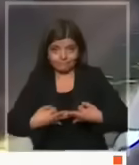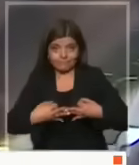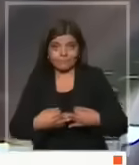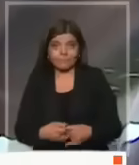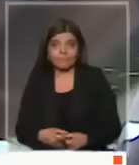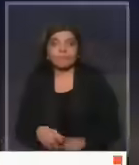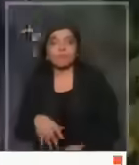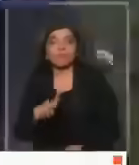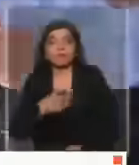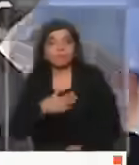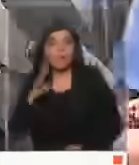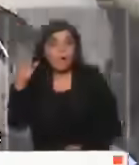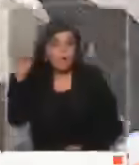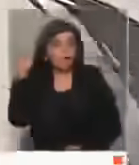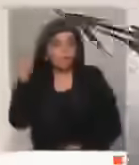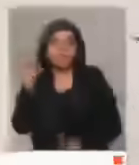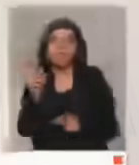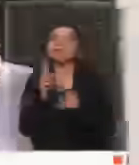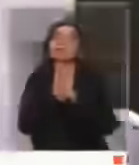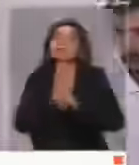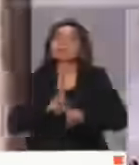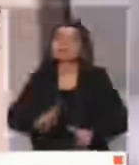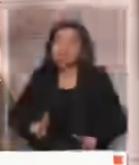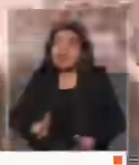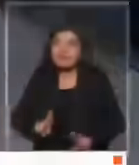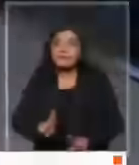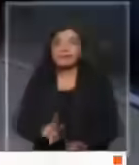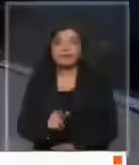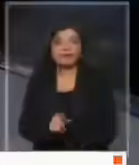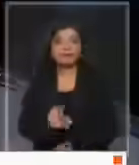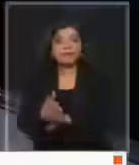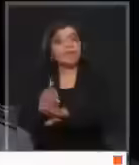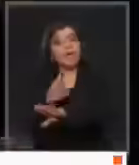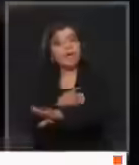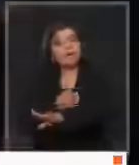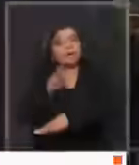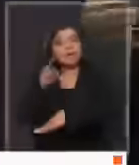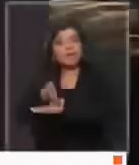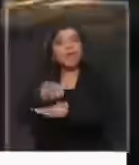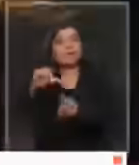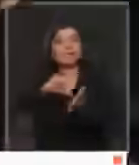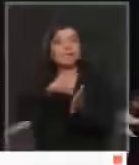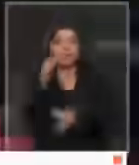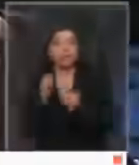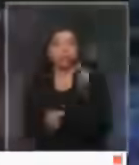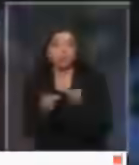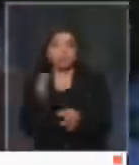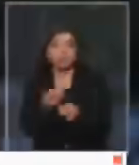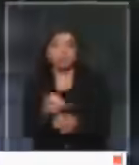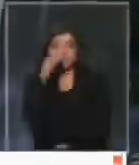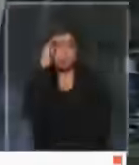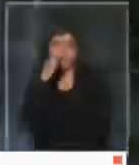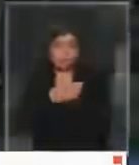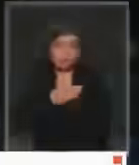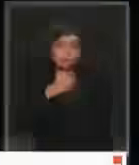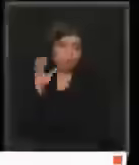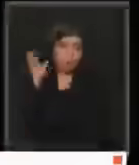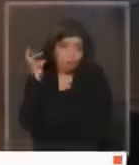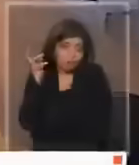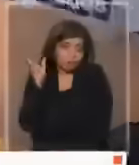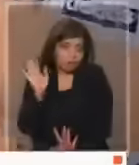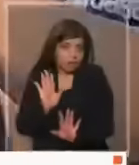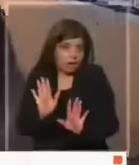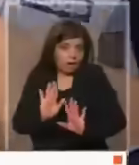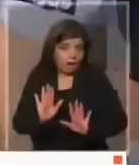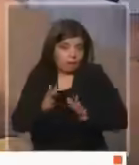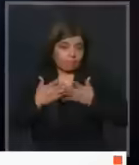siempre está tranquila. Momentos previos, la ex jefa comunal llegaba al centro de justicia confiada en su inocencia. ¿Qué crees tú que podría pasar? Cuatro